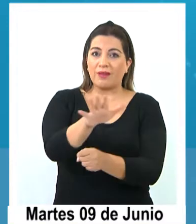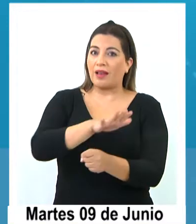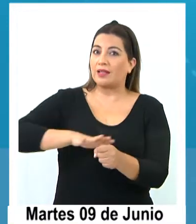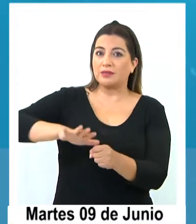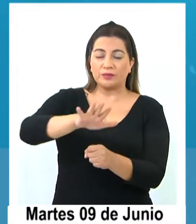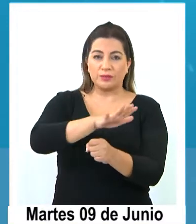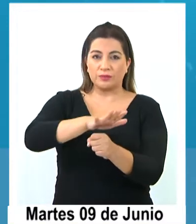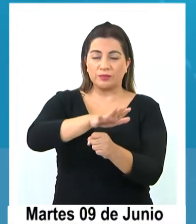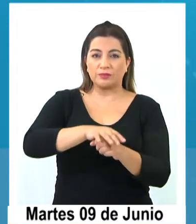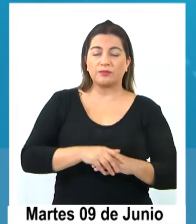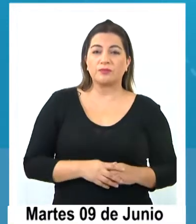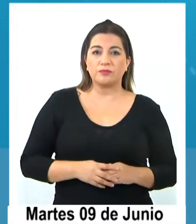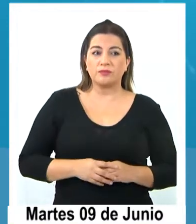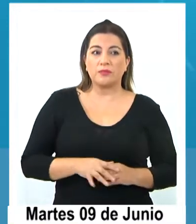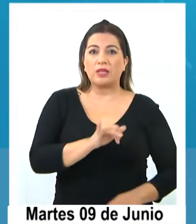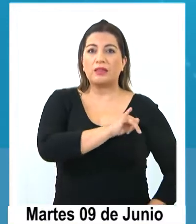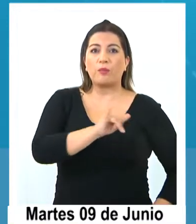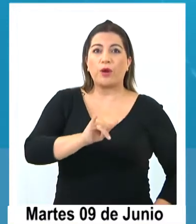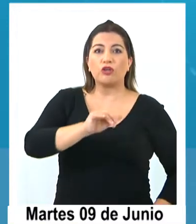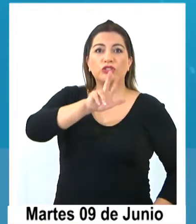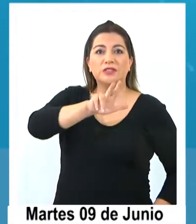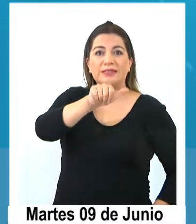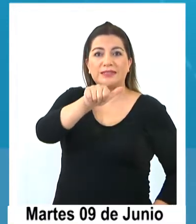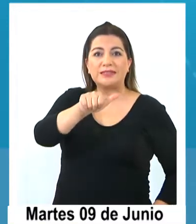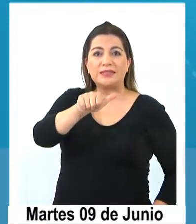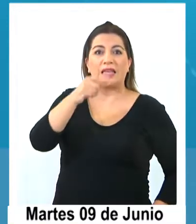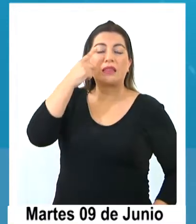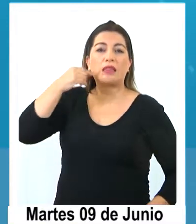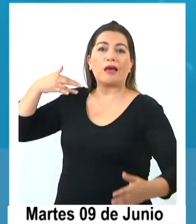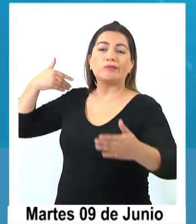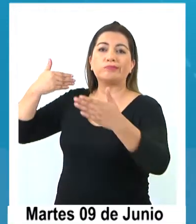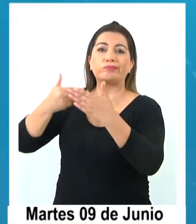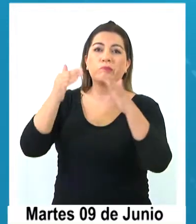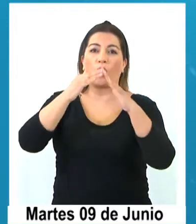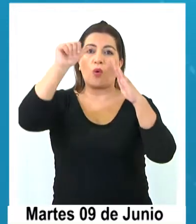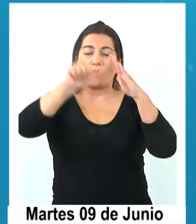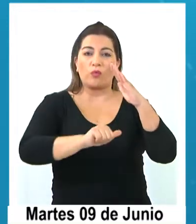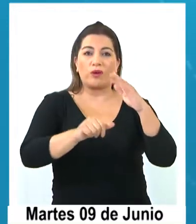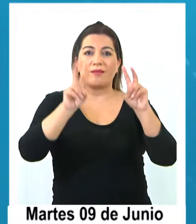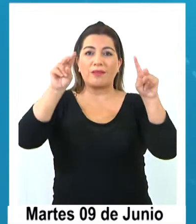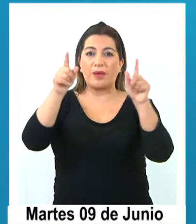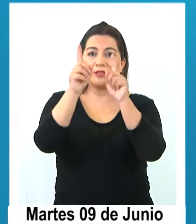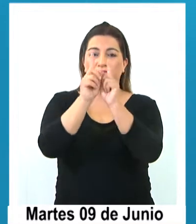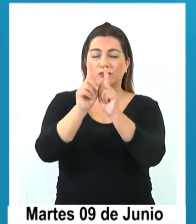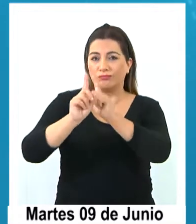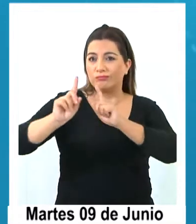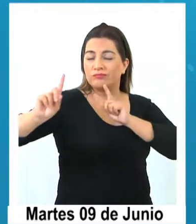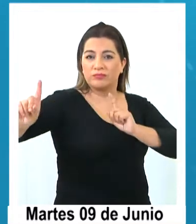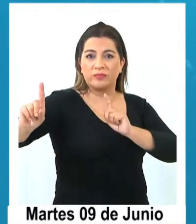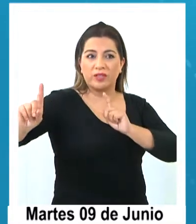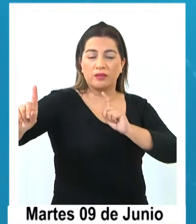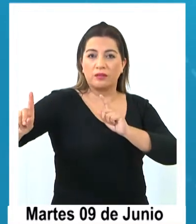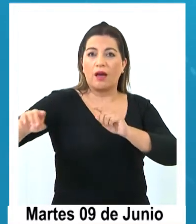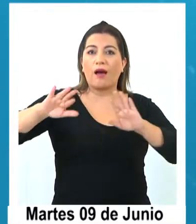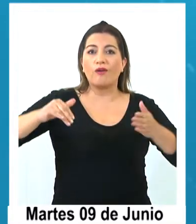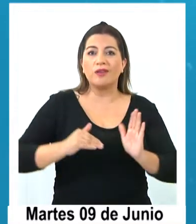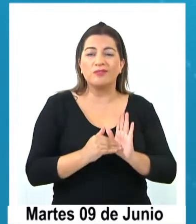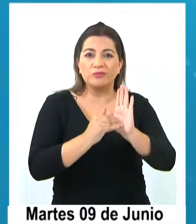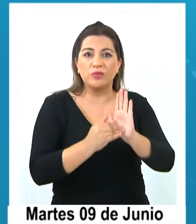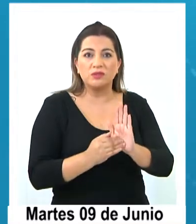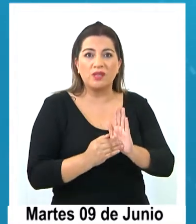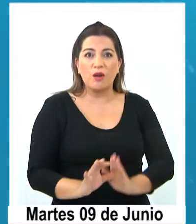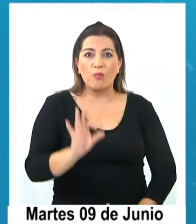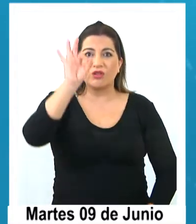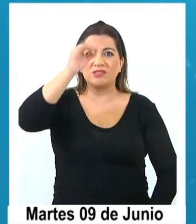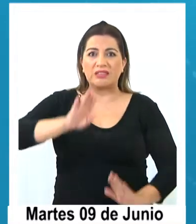la situación después de 86 días de este confinamiento, de este aislamiento social, se evidencian